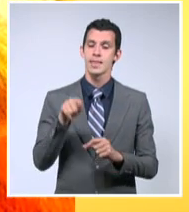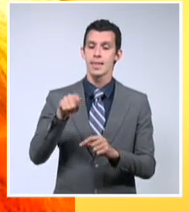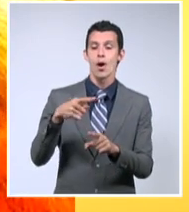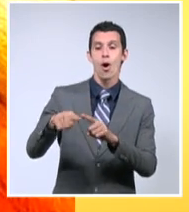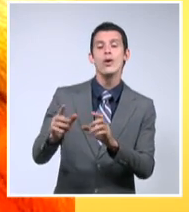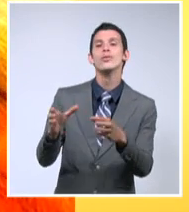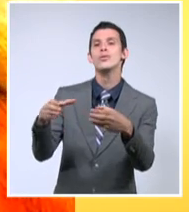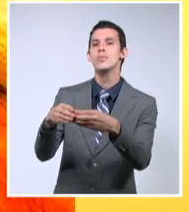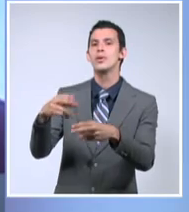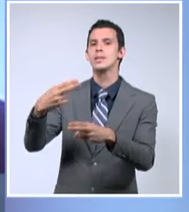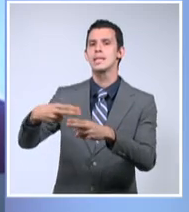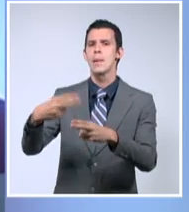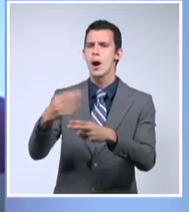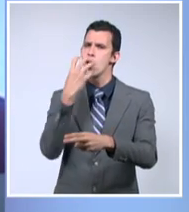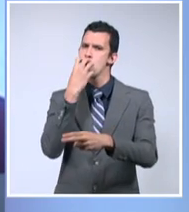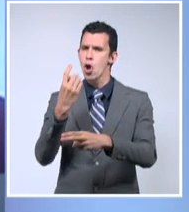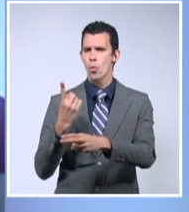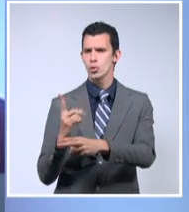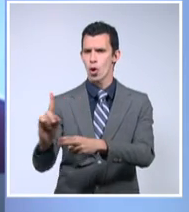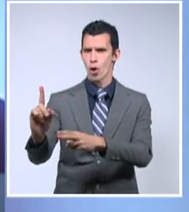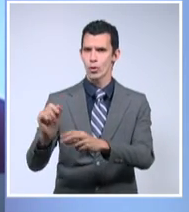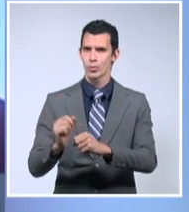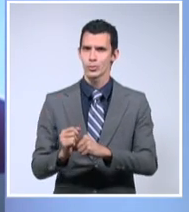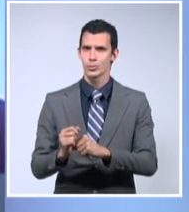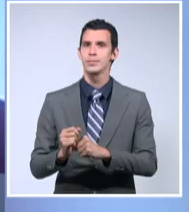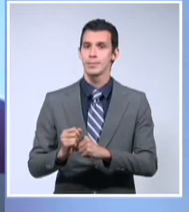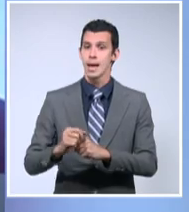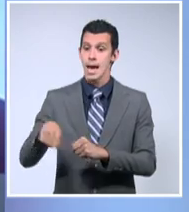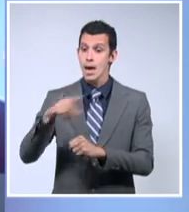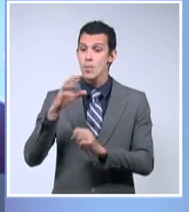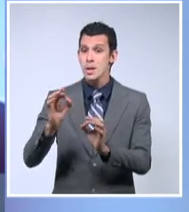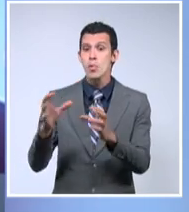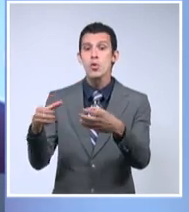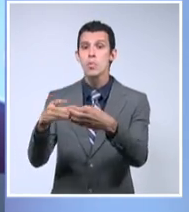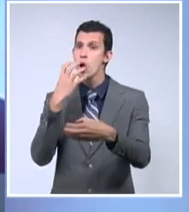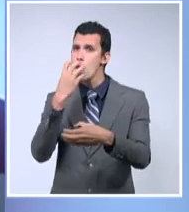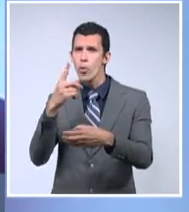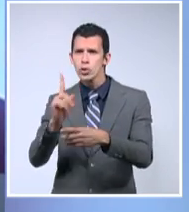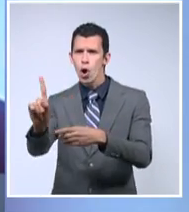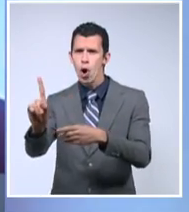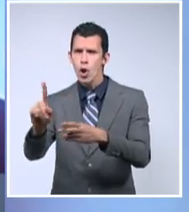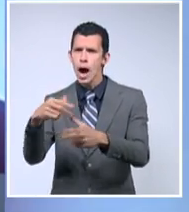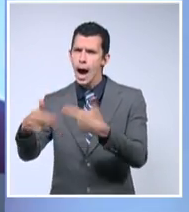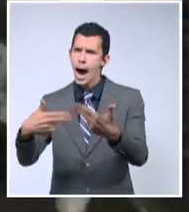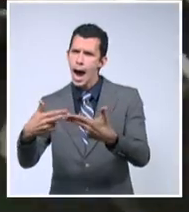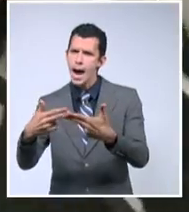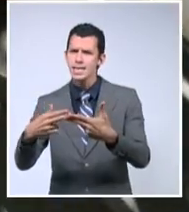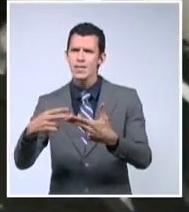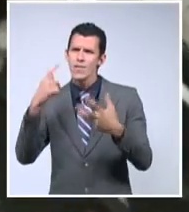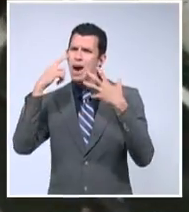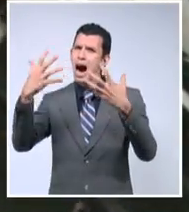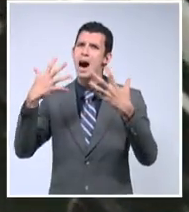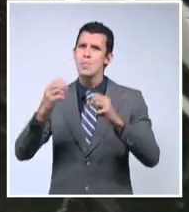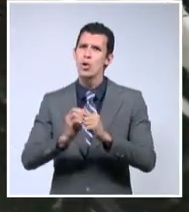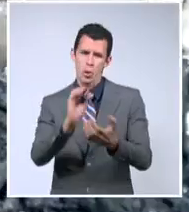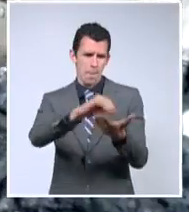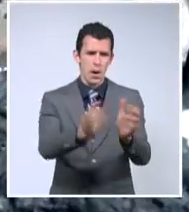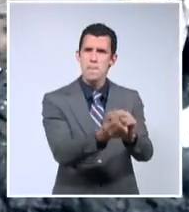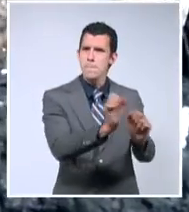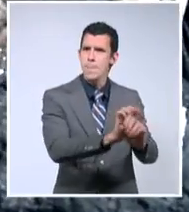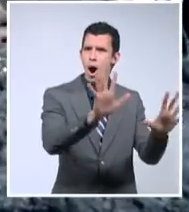desde 2017 había sido circulado en Cuba por su autoría en hechos de sabotaje. Un historial que registra